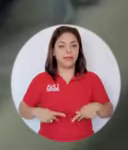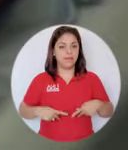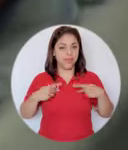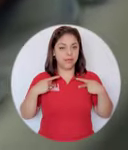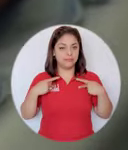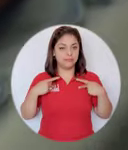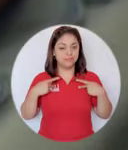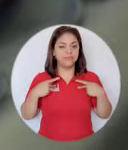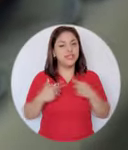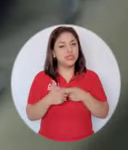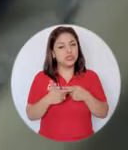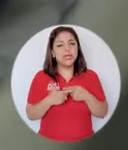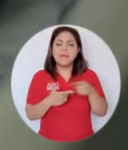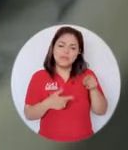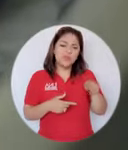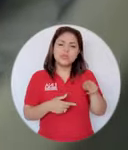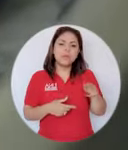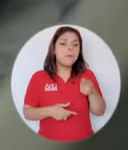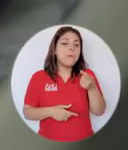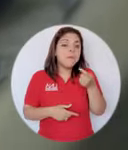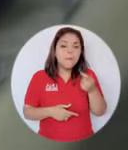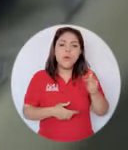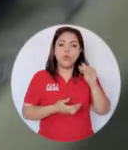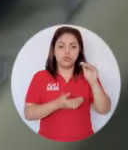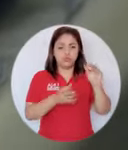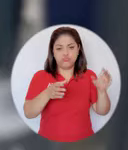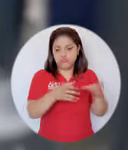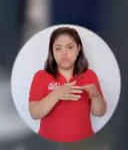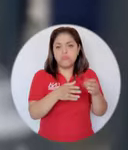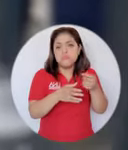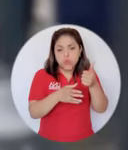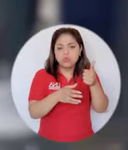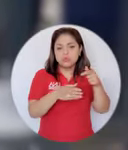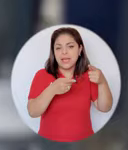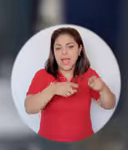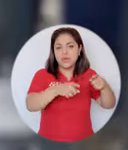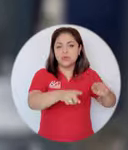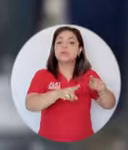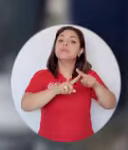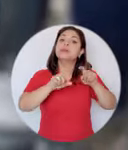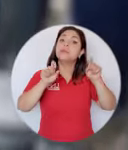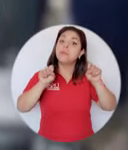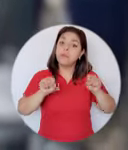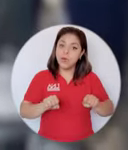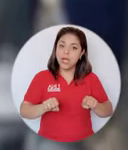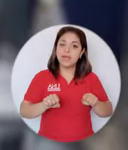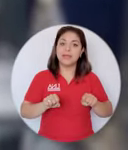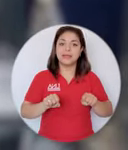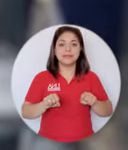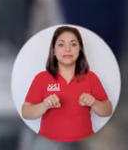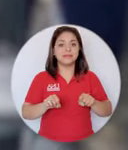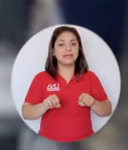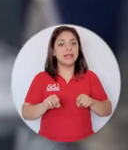sí tenemos que llegar a decir de que son la minoría de los casos, pero que sabemos de que las manifestaciones pueden